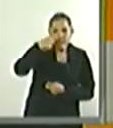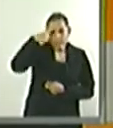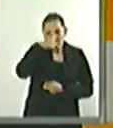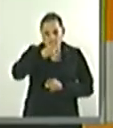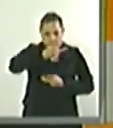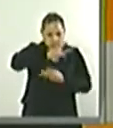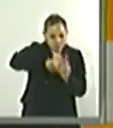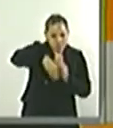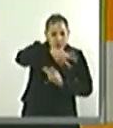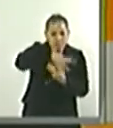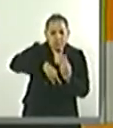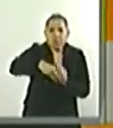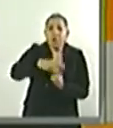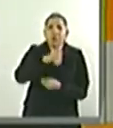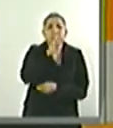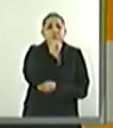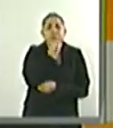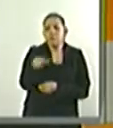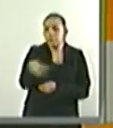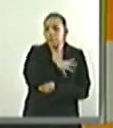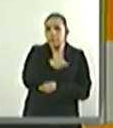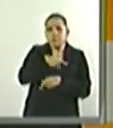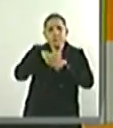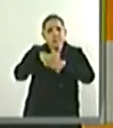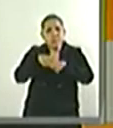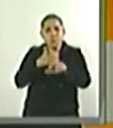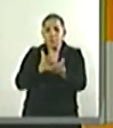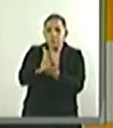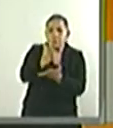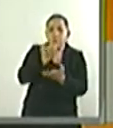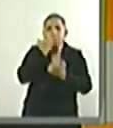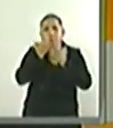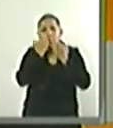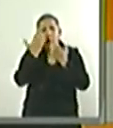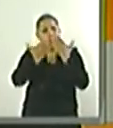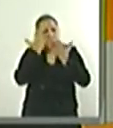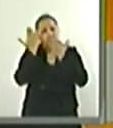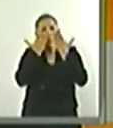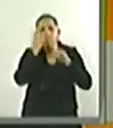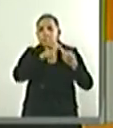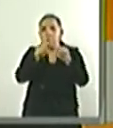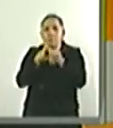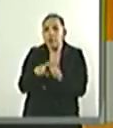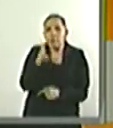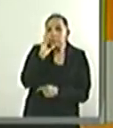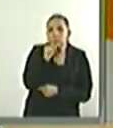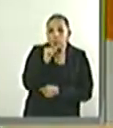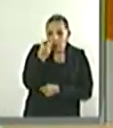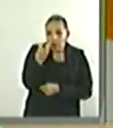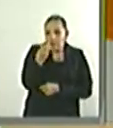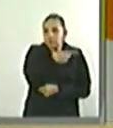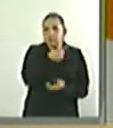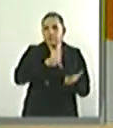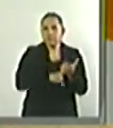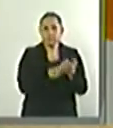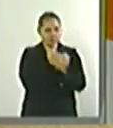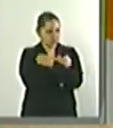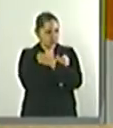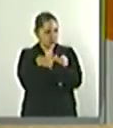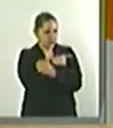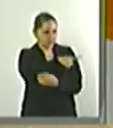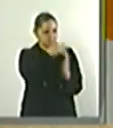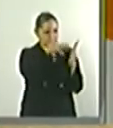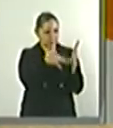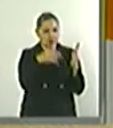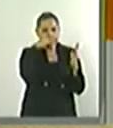permanezcan en la escuela y esto se relaciona precisamente con la falta de gratuidad en la educación un reporte de